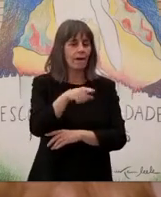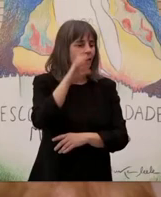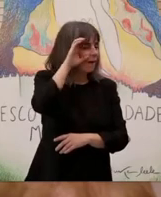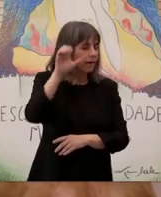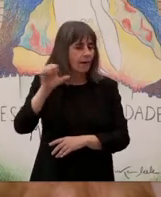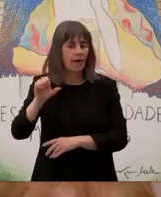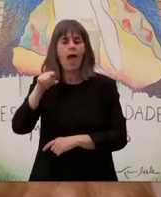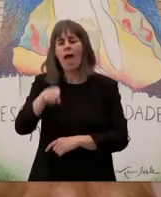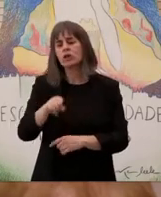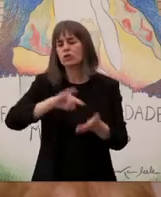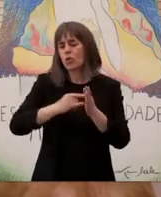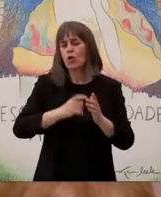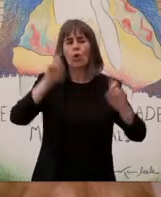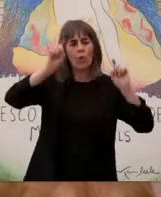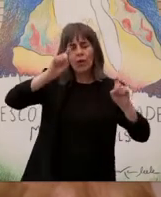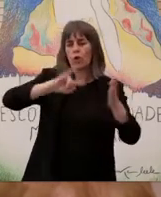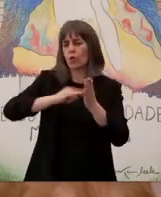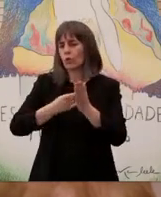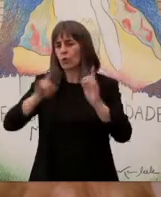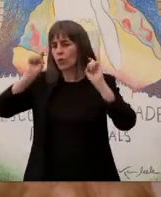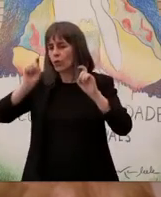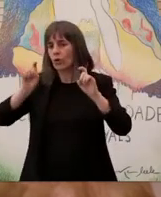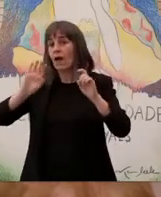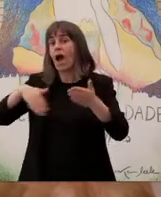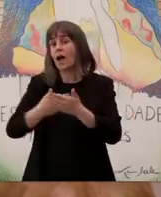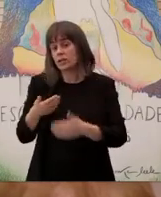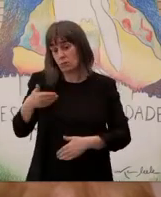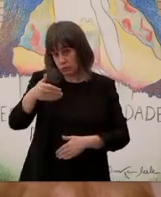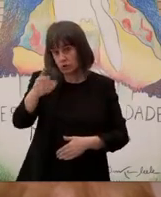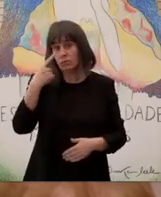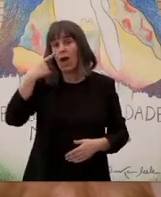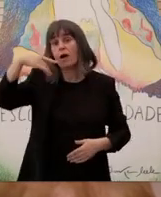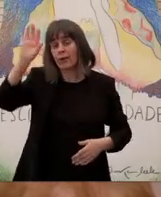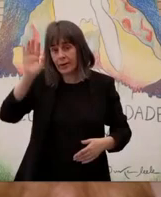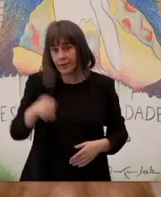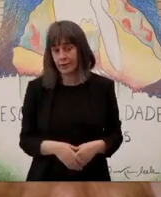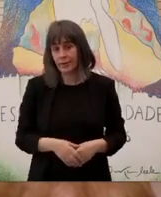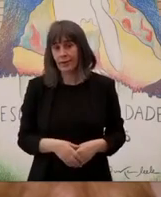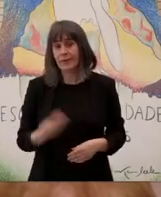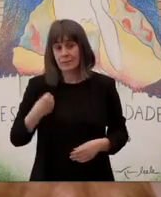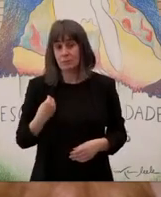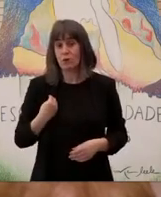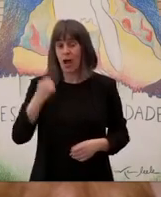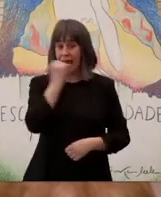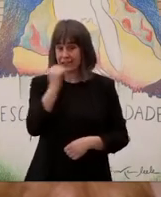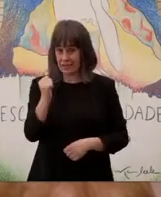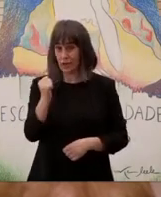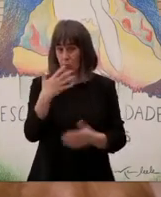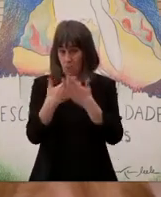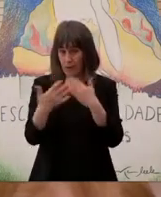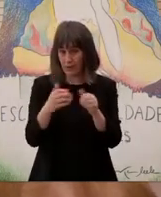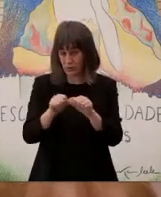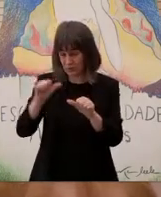resuelve con educación educación educación digo hasta próxima casilla y detrás de un asesinato aidor